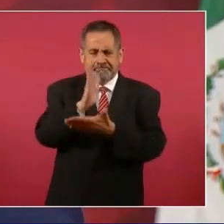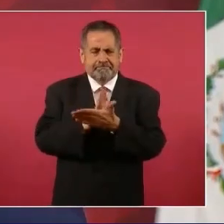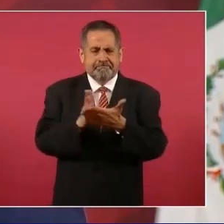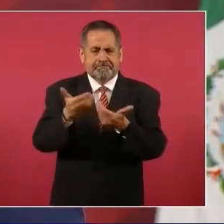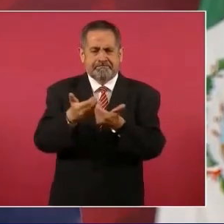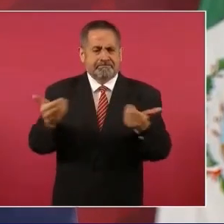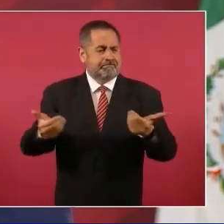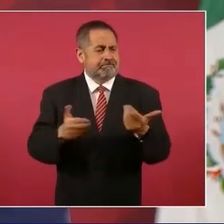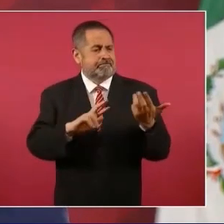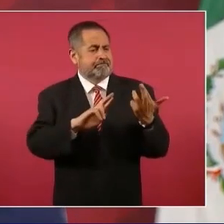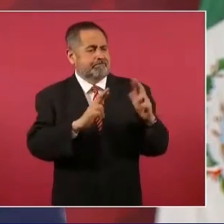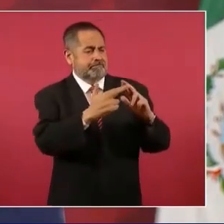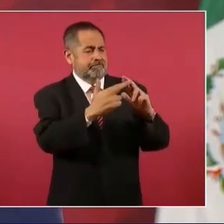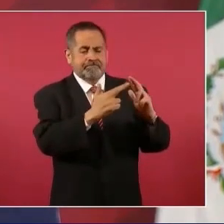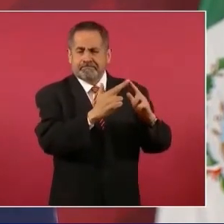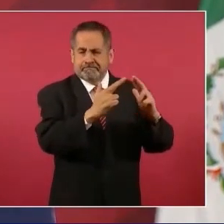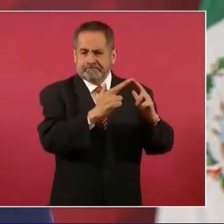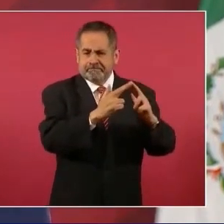el poder